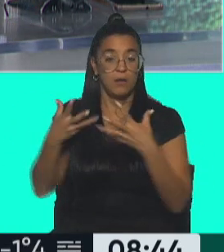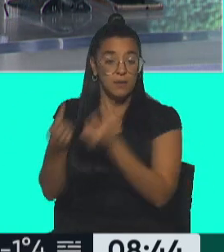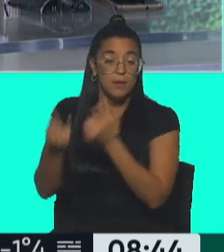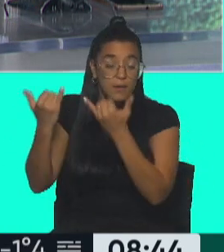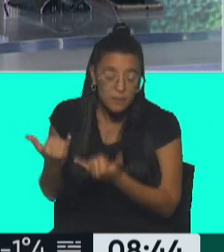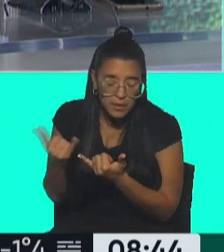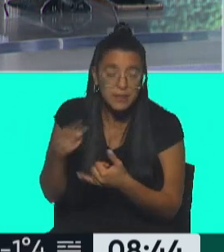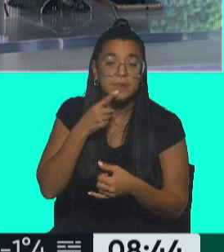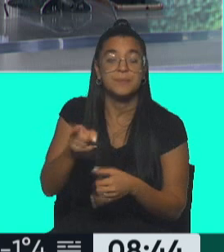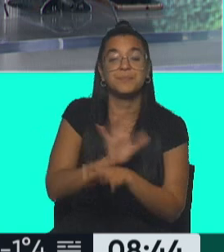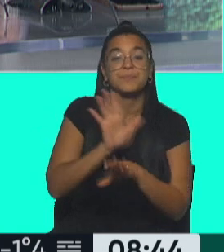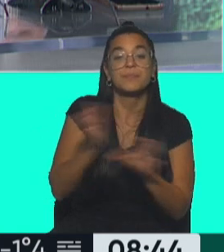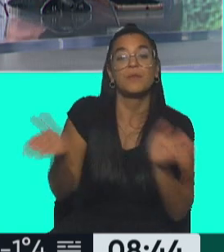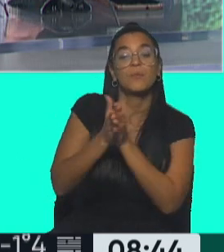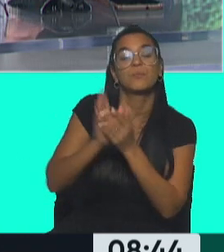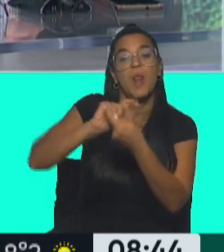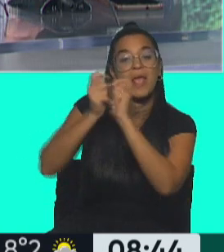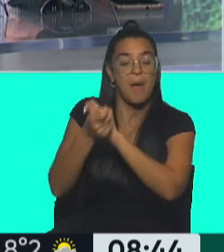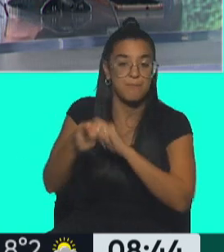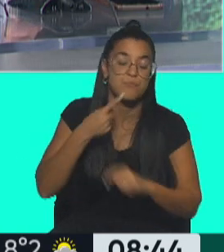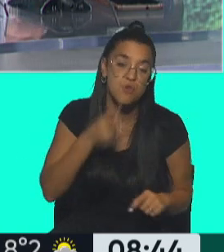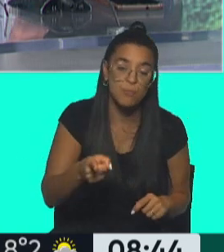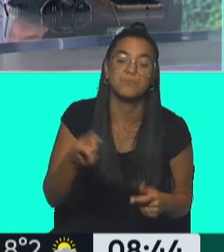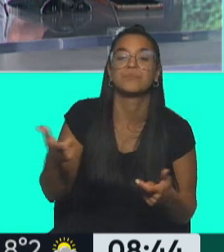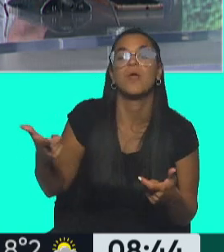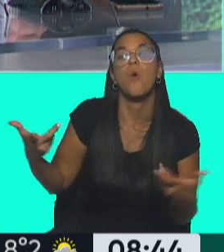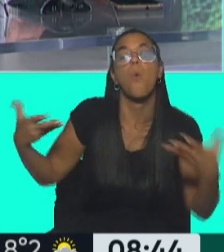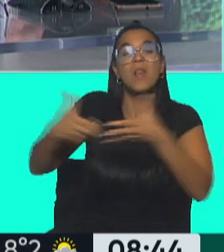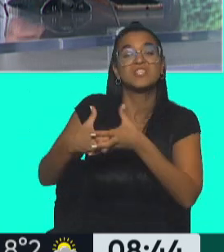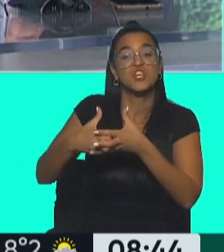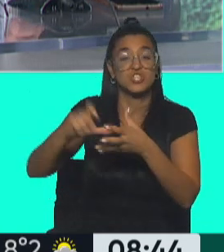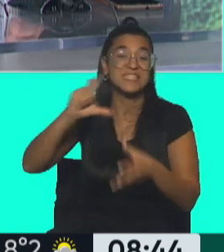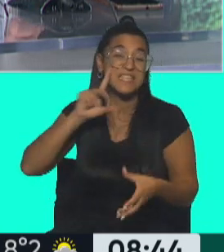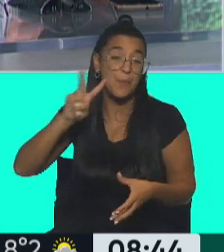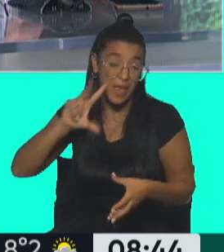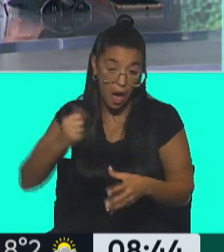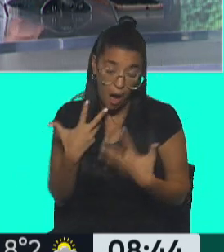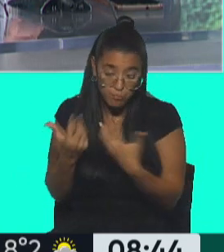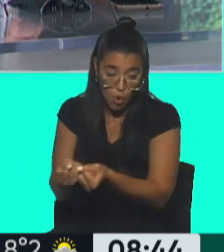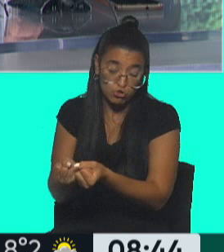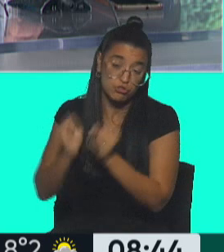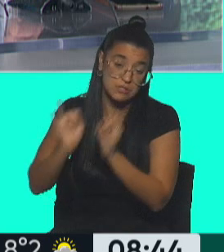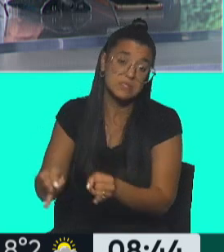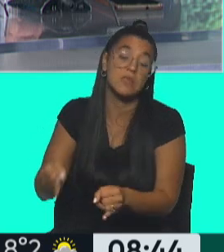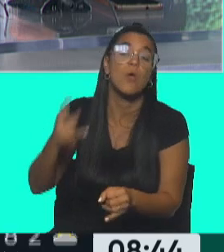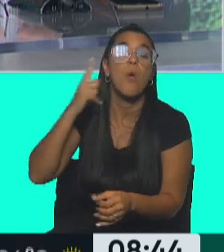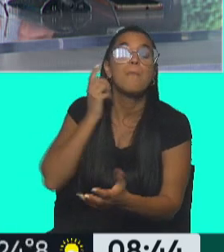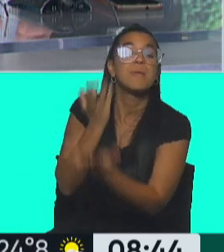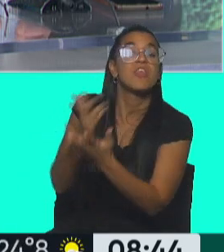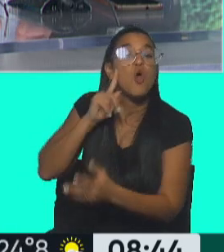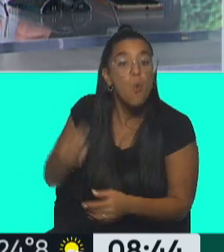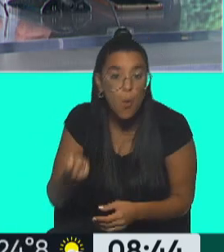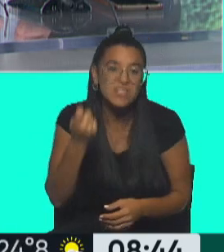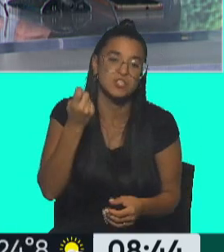enmarcado en Juntos por el Cambio. La coalición cívica anunció que va a apoyar el pedido de juicio político que la